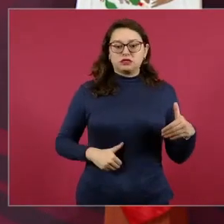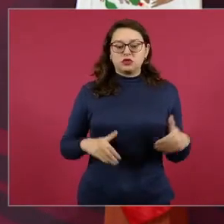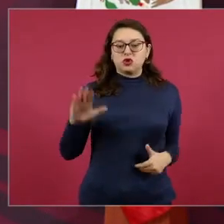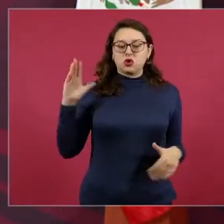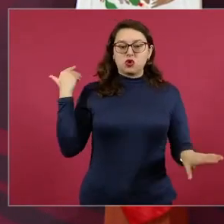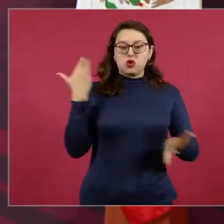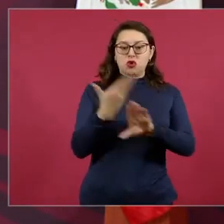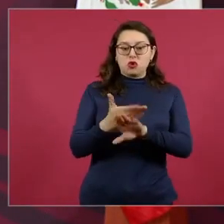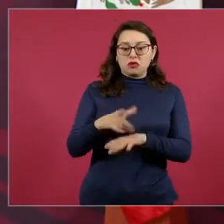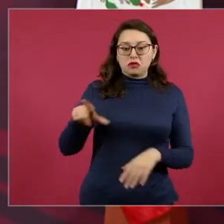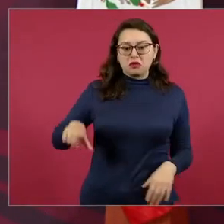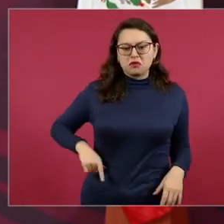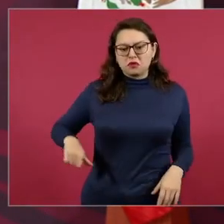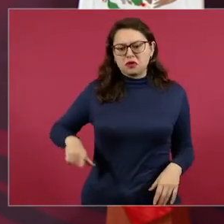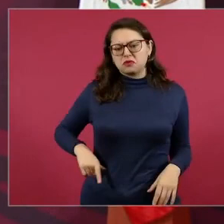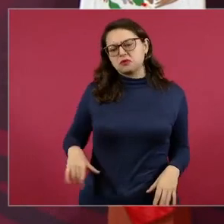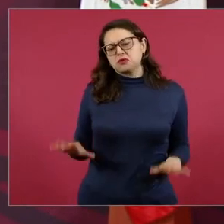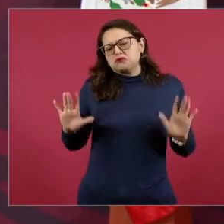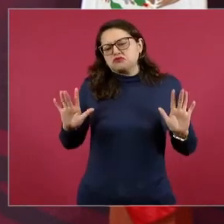aquí sí hay libertad,